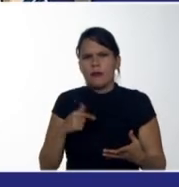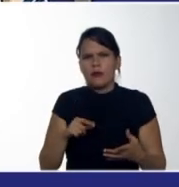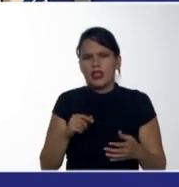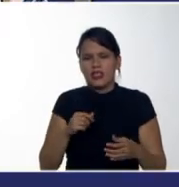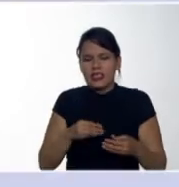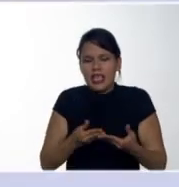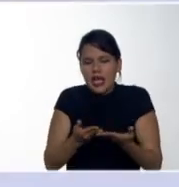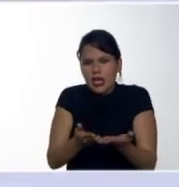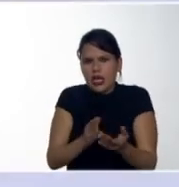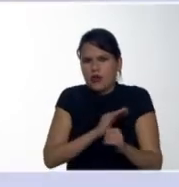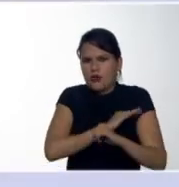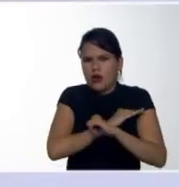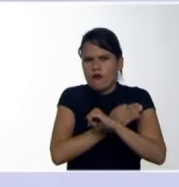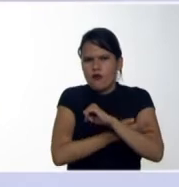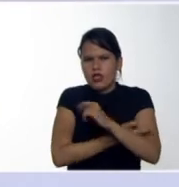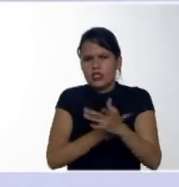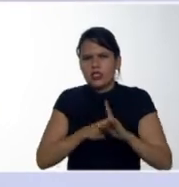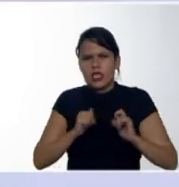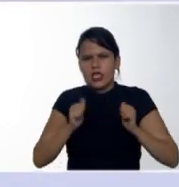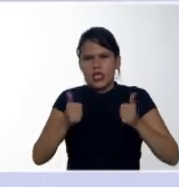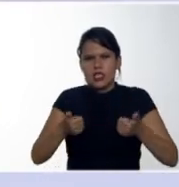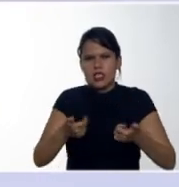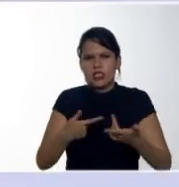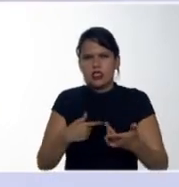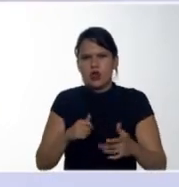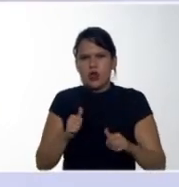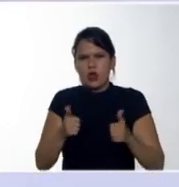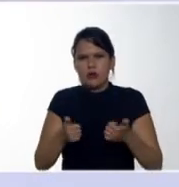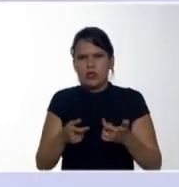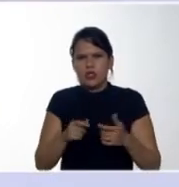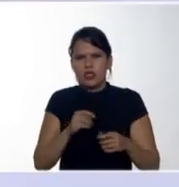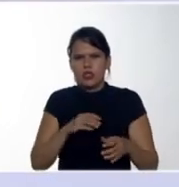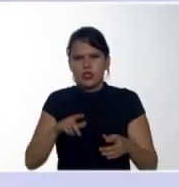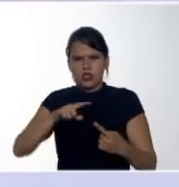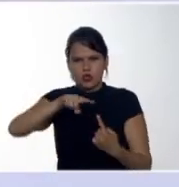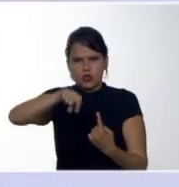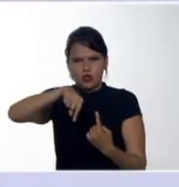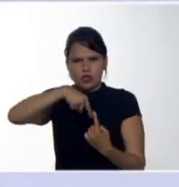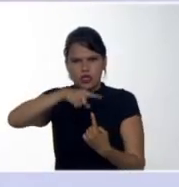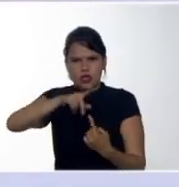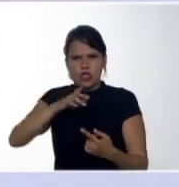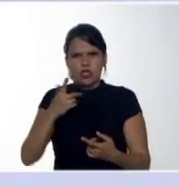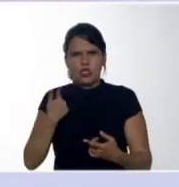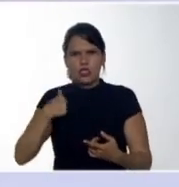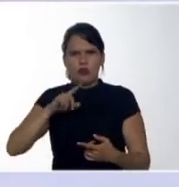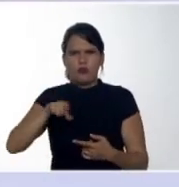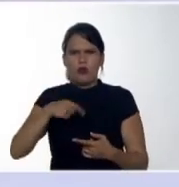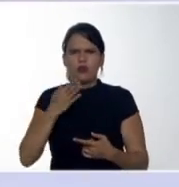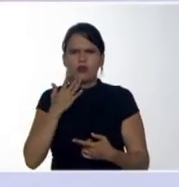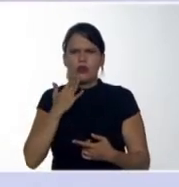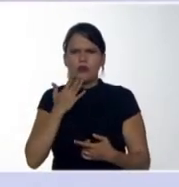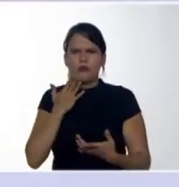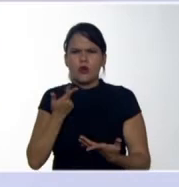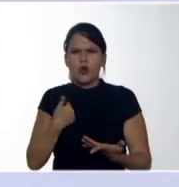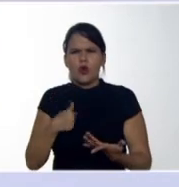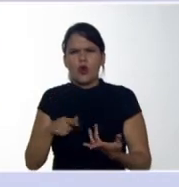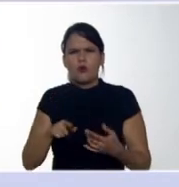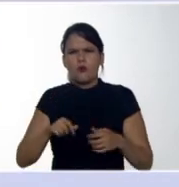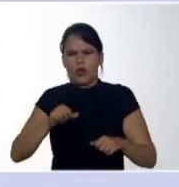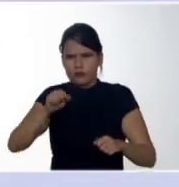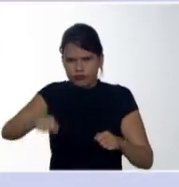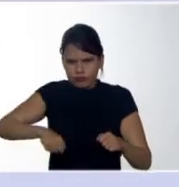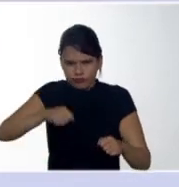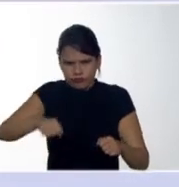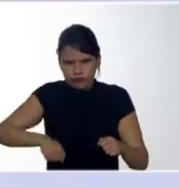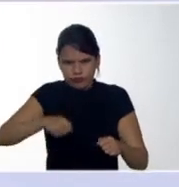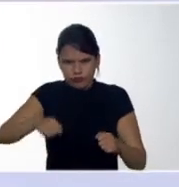aplicarle una fuerza de inicio, comienza entonces su giro. Y tenemos otro ejemplo como es la trilladora de maíz. Eso